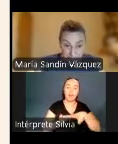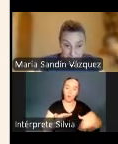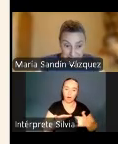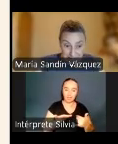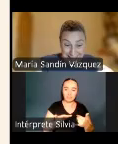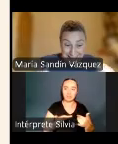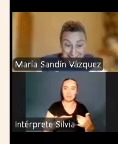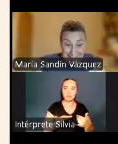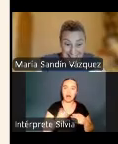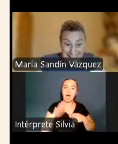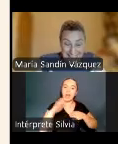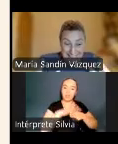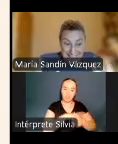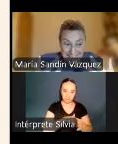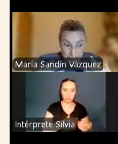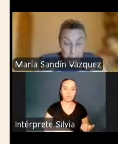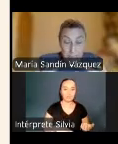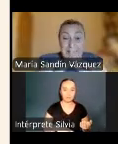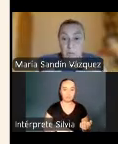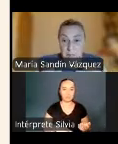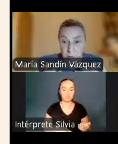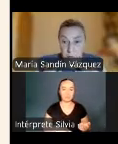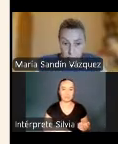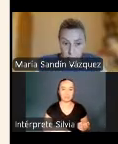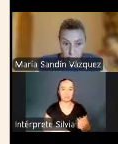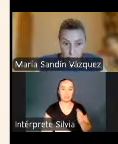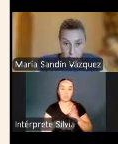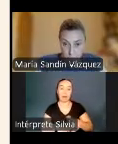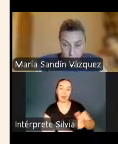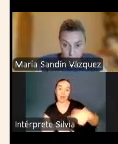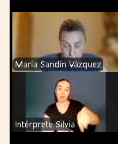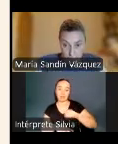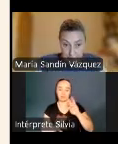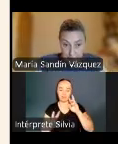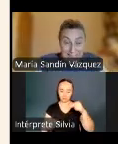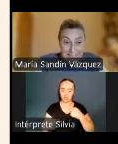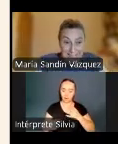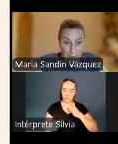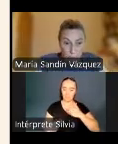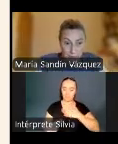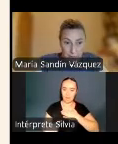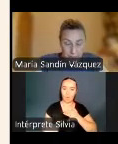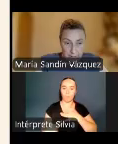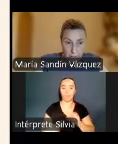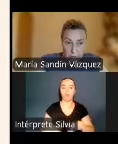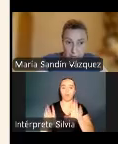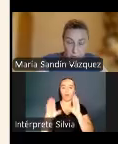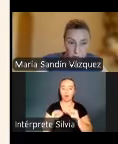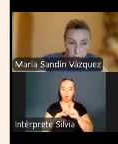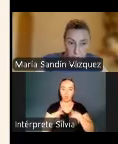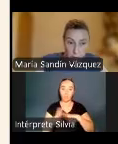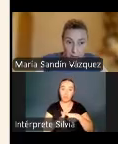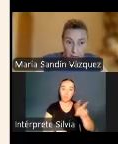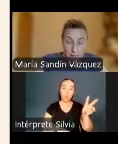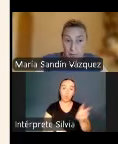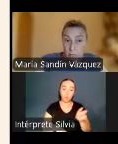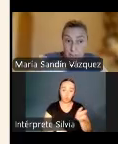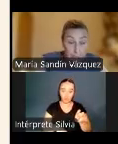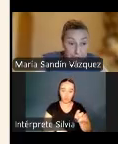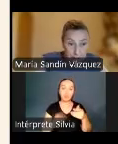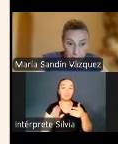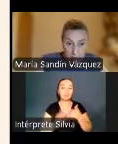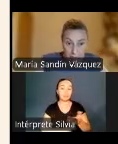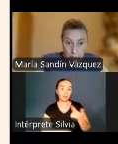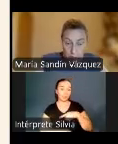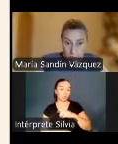que sean accesibles y que ellas mismas reconozcan como suyo, ¿no? Y por supuesto, que les sea útil. Es decir, nosotras hemos hecho